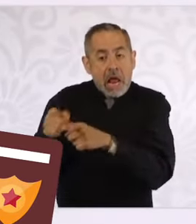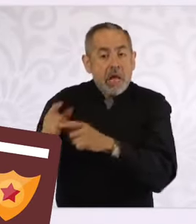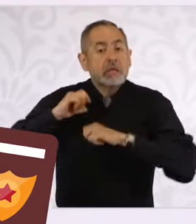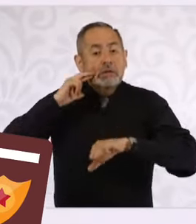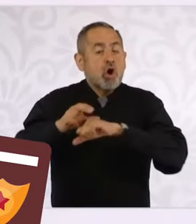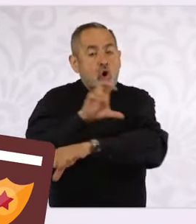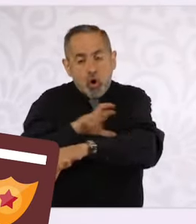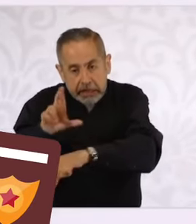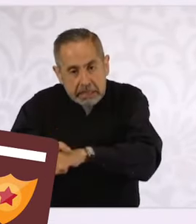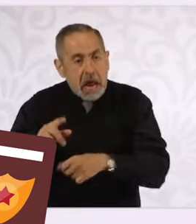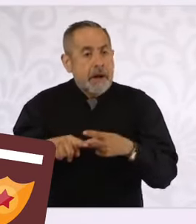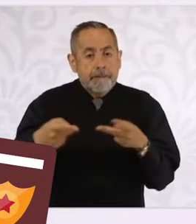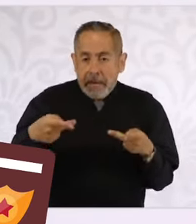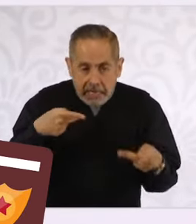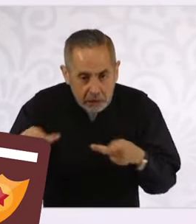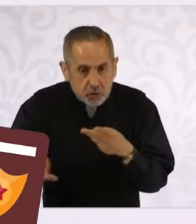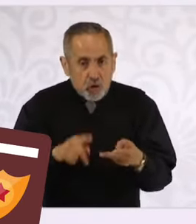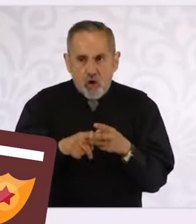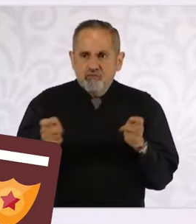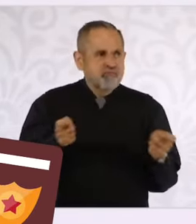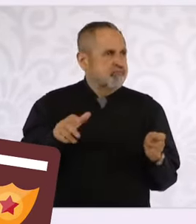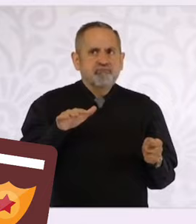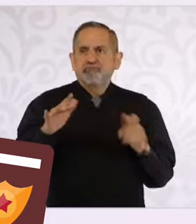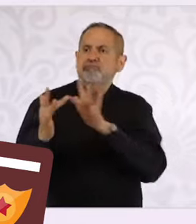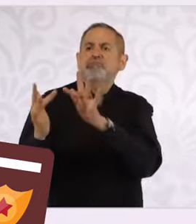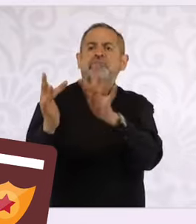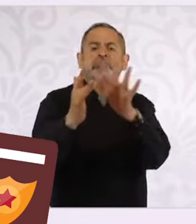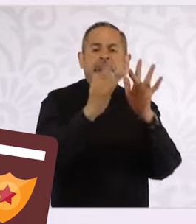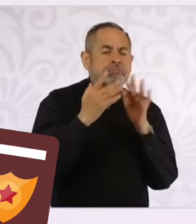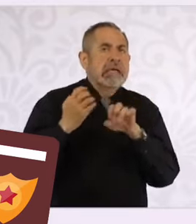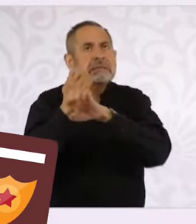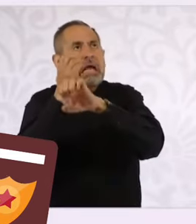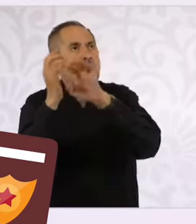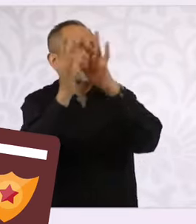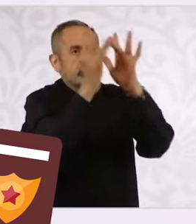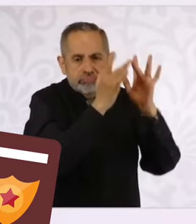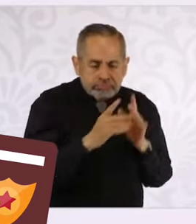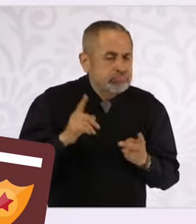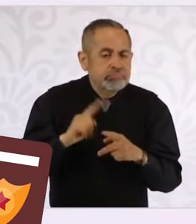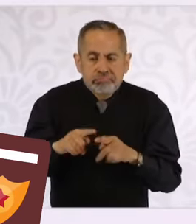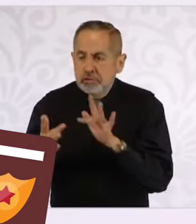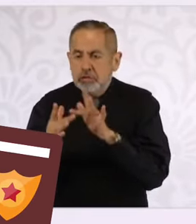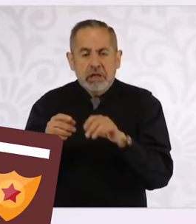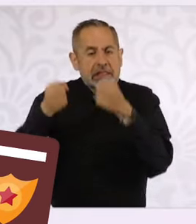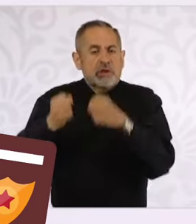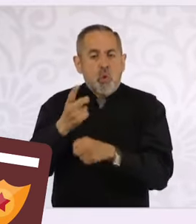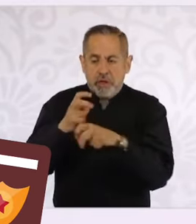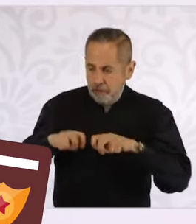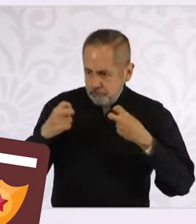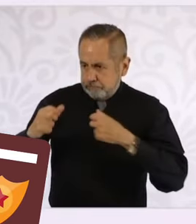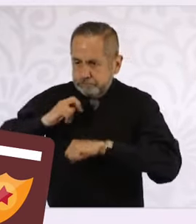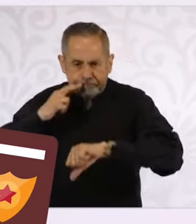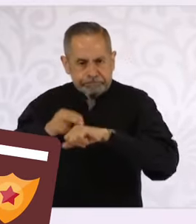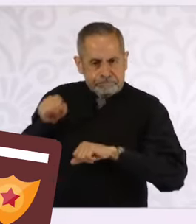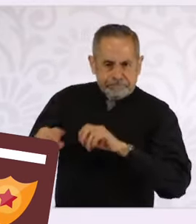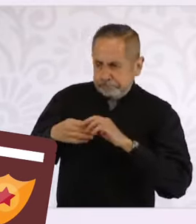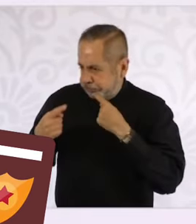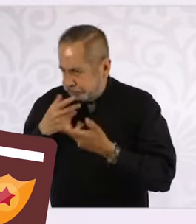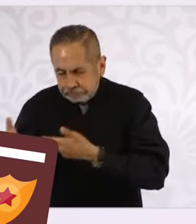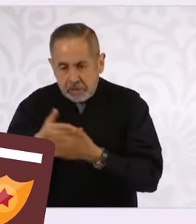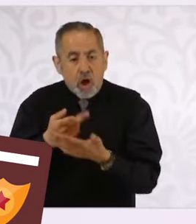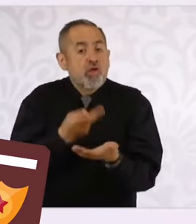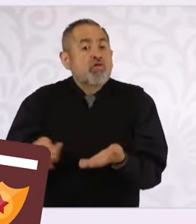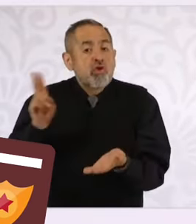coordinar, planear, coordinarse también con las entidades de la República, coordinar el gabinete de seguridad, pero además pues tiene